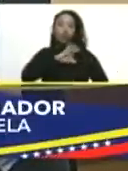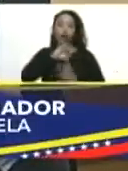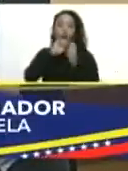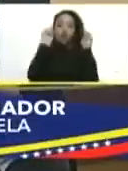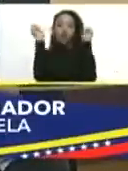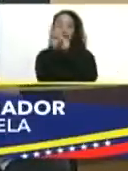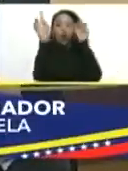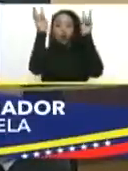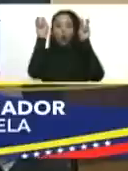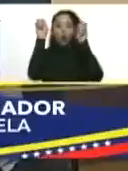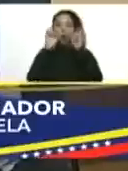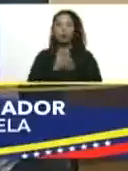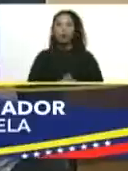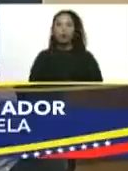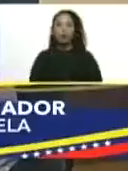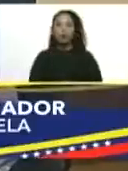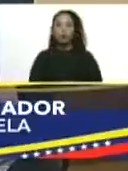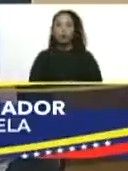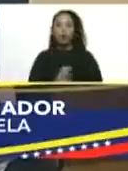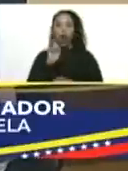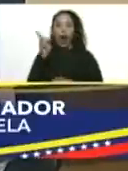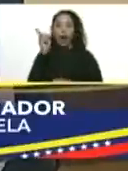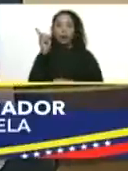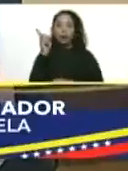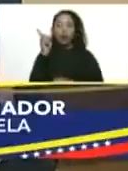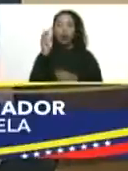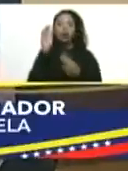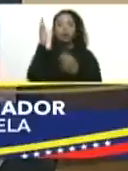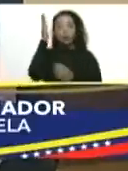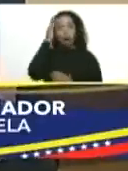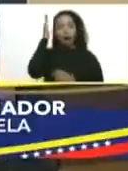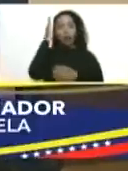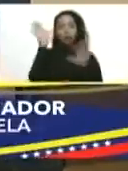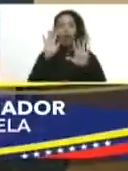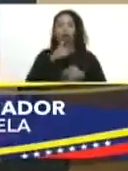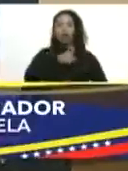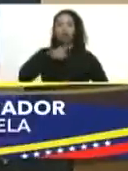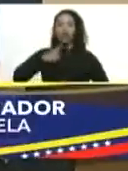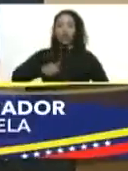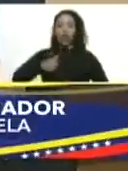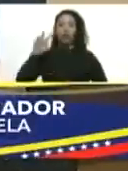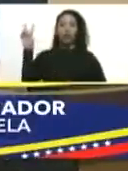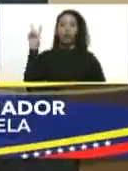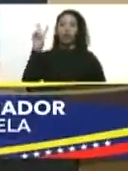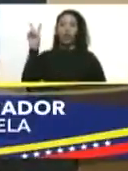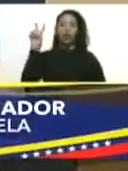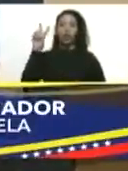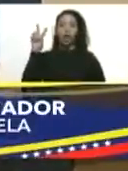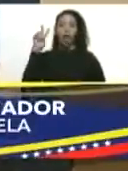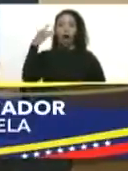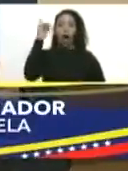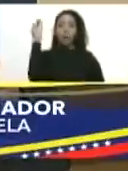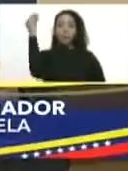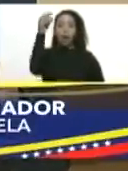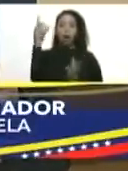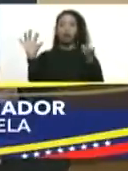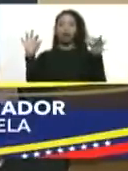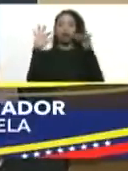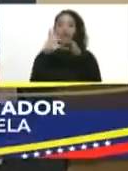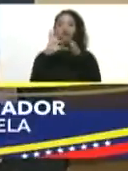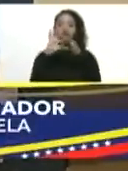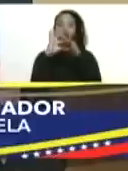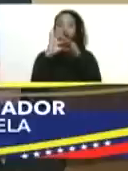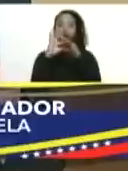moderno. Estoy plenamente convencido de que China y Venezuela estarán aún más unidas